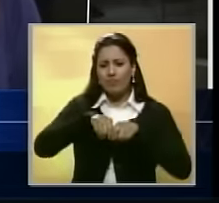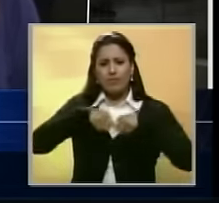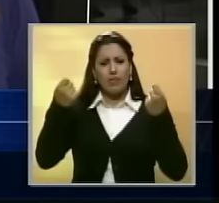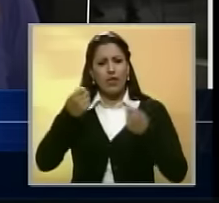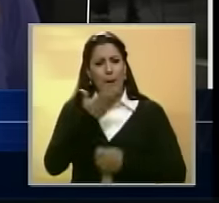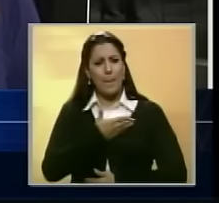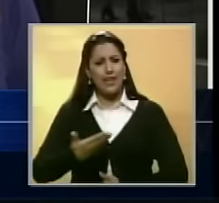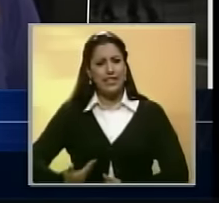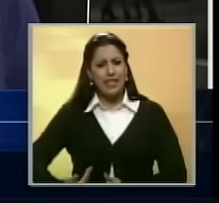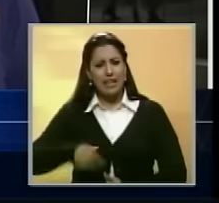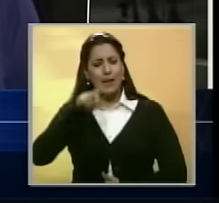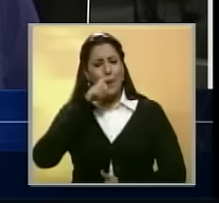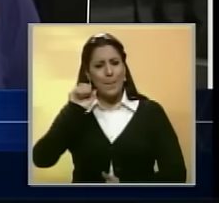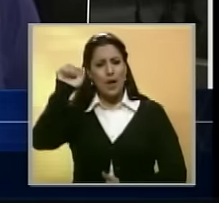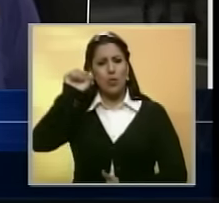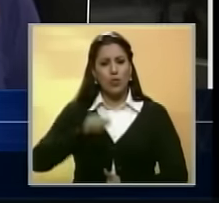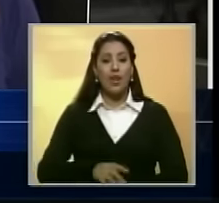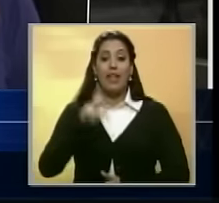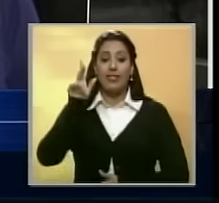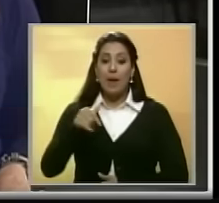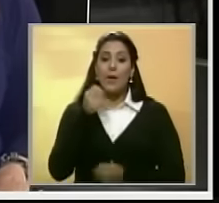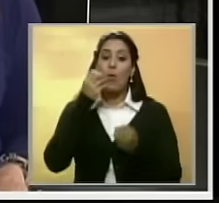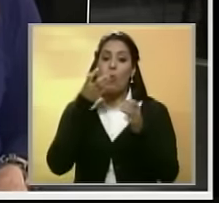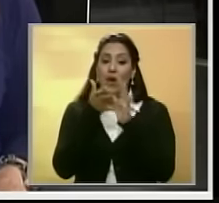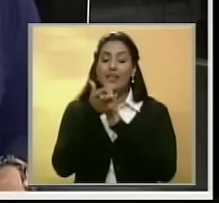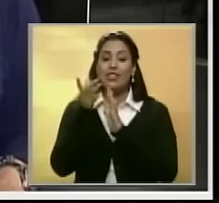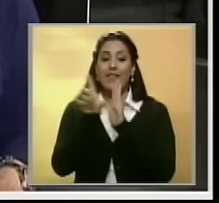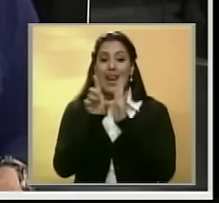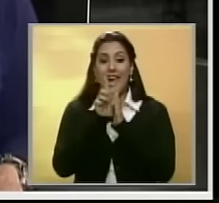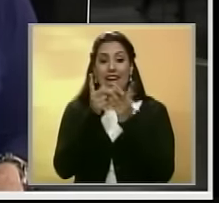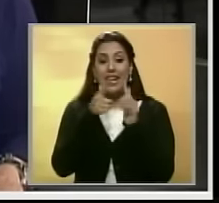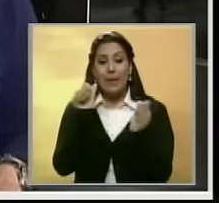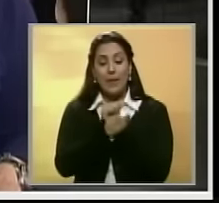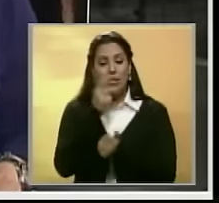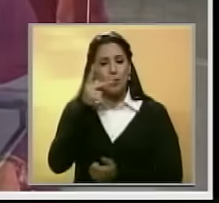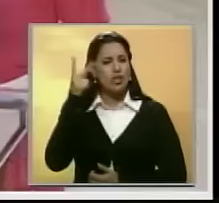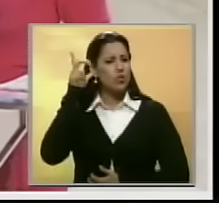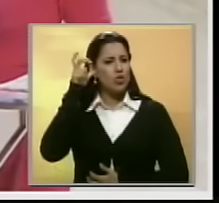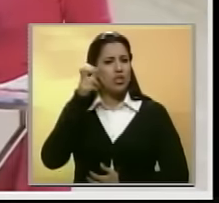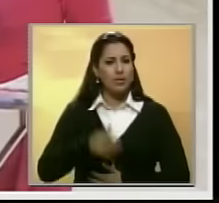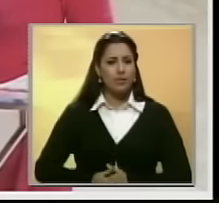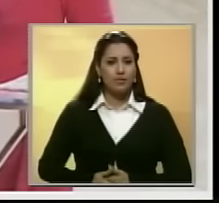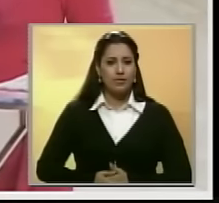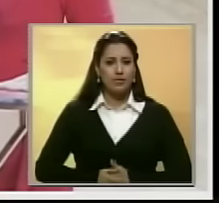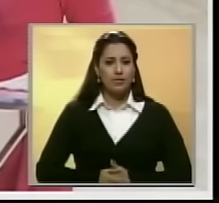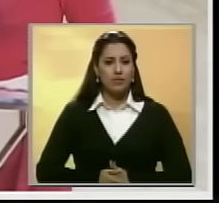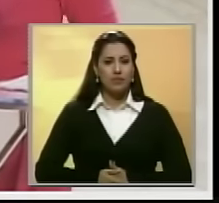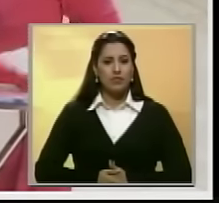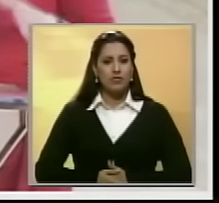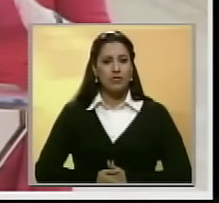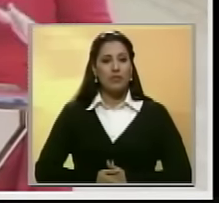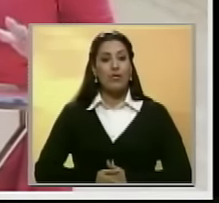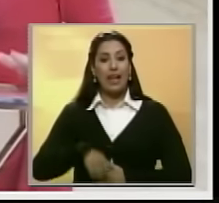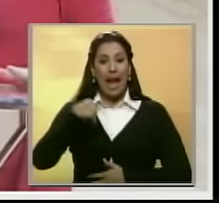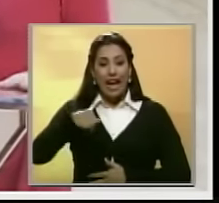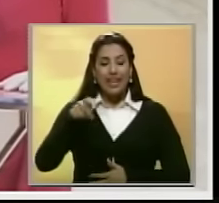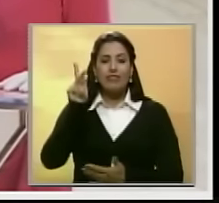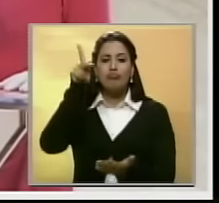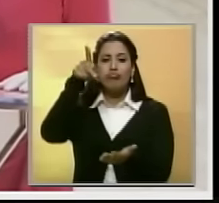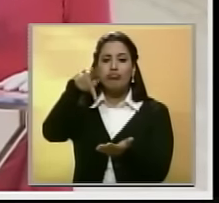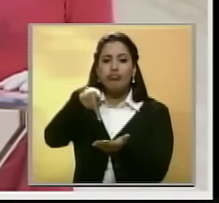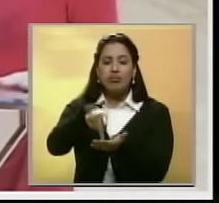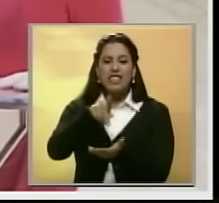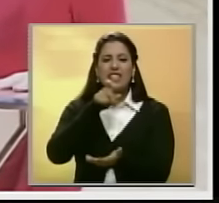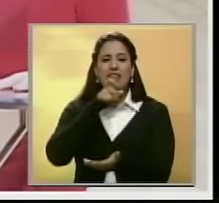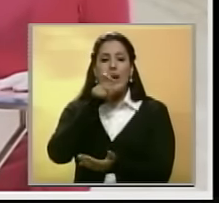al presidente de la República, Nicolás Maduro. También se refirió a la ley de amnistía. Escuchemos. Aquí están presentes